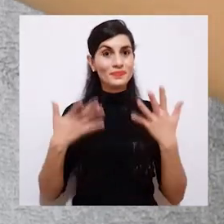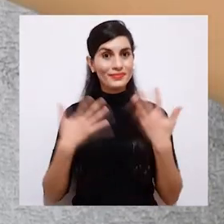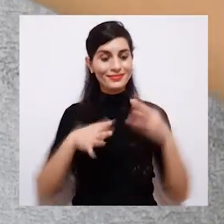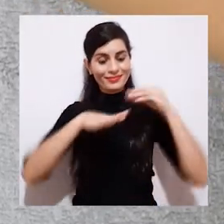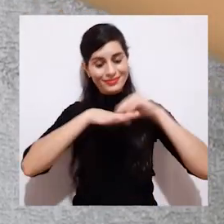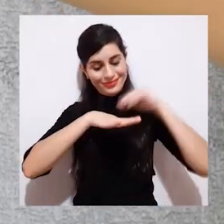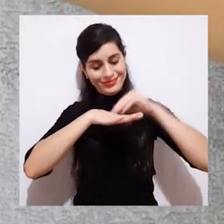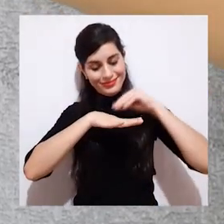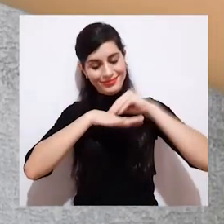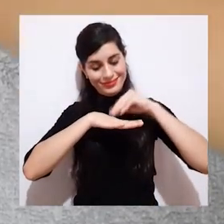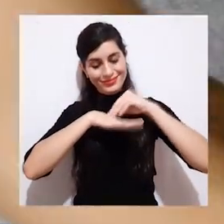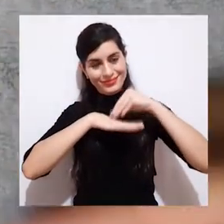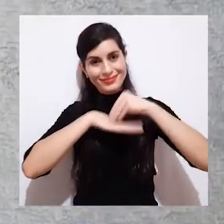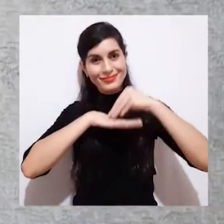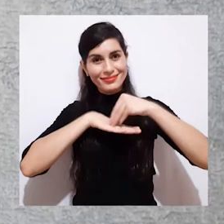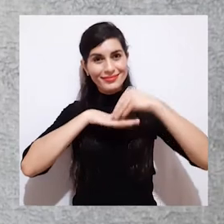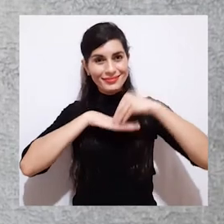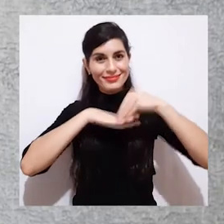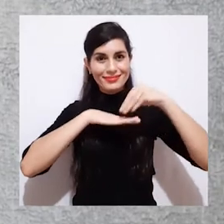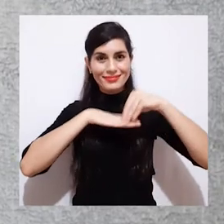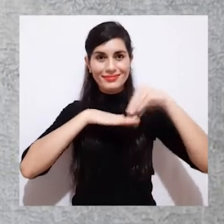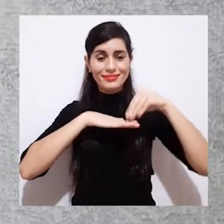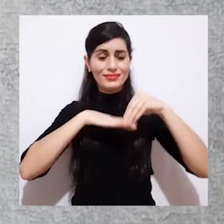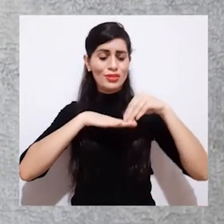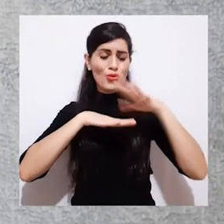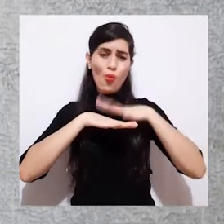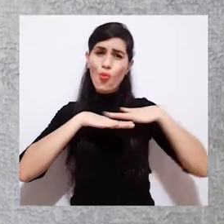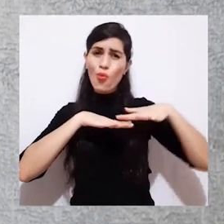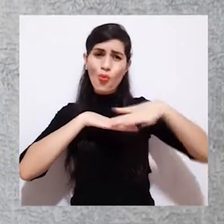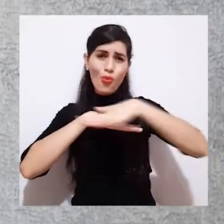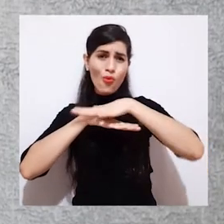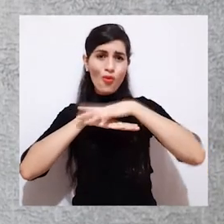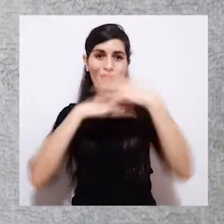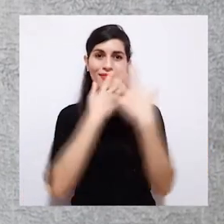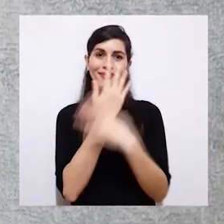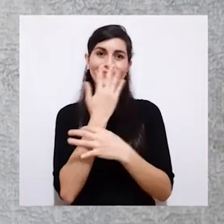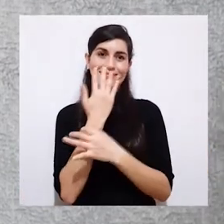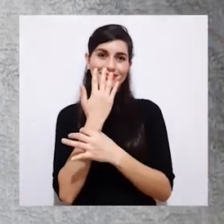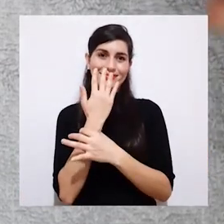Voy a ir aplicando la técnica de aplicación a toque por toda la mano.